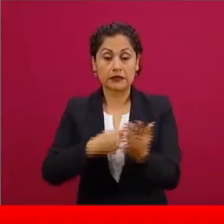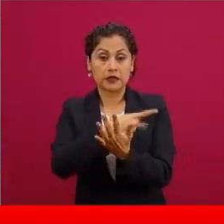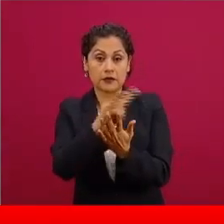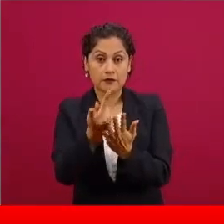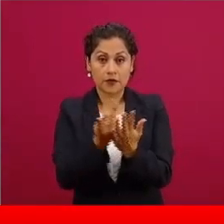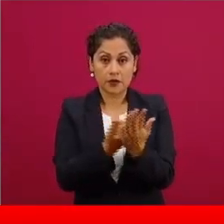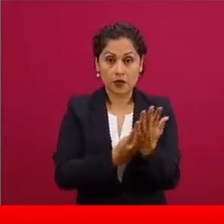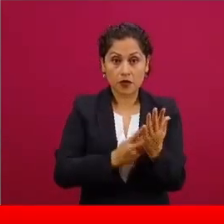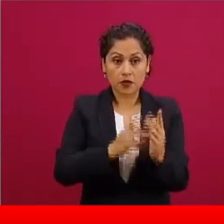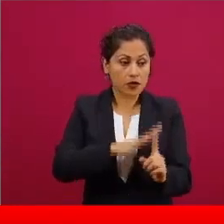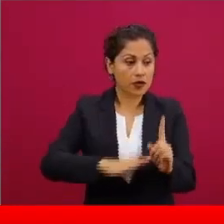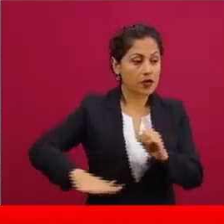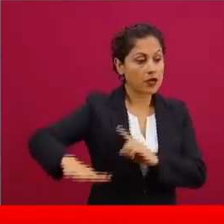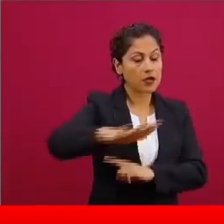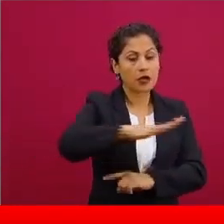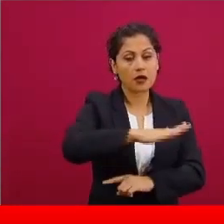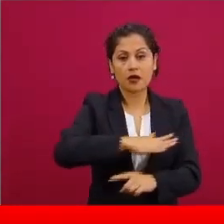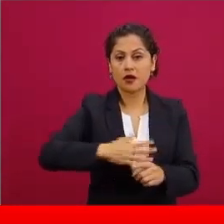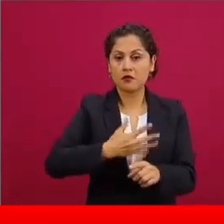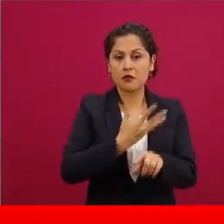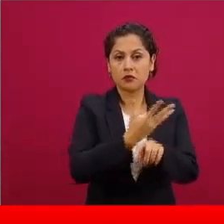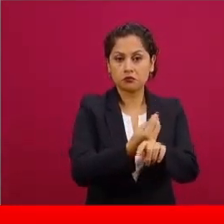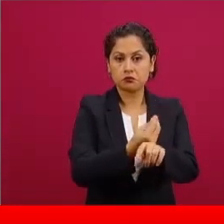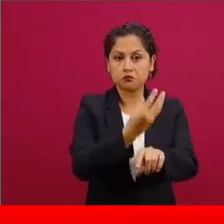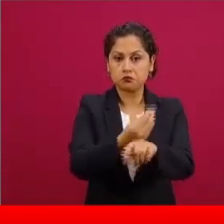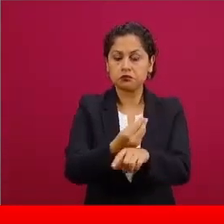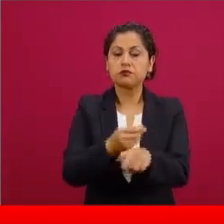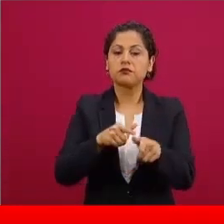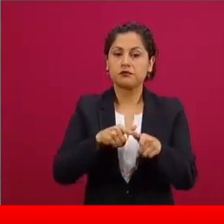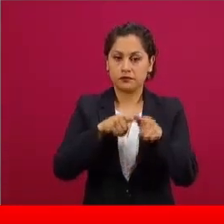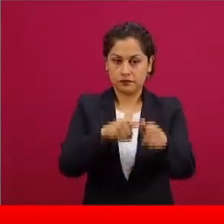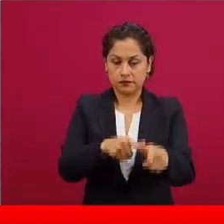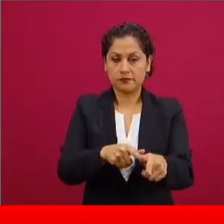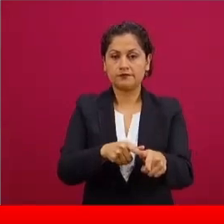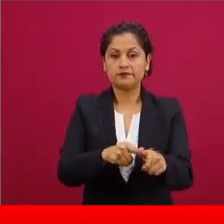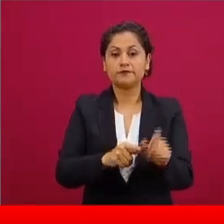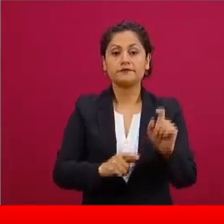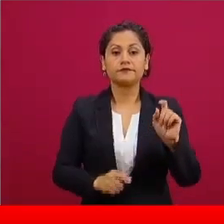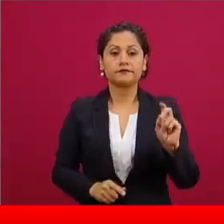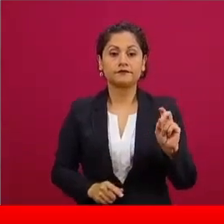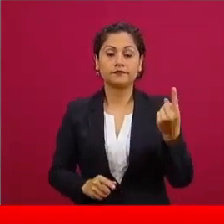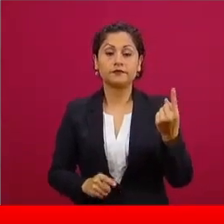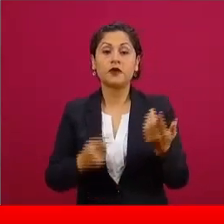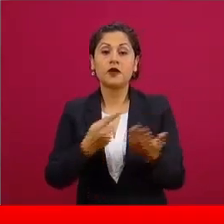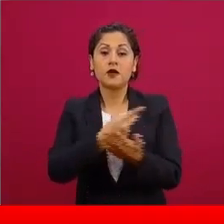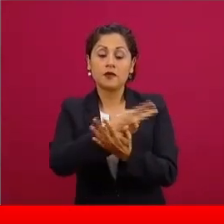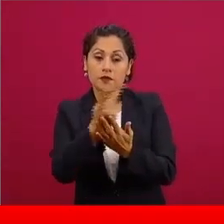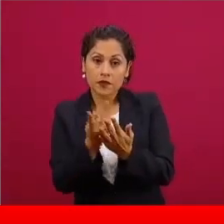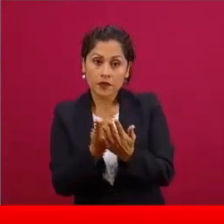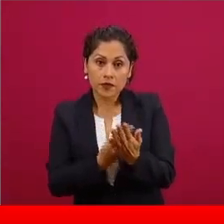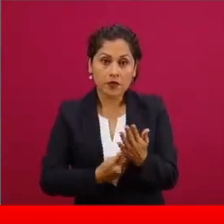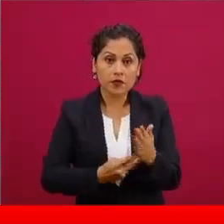urbano 31 programa nacional de reconstrucción